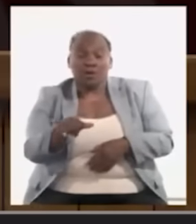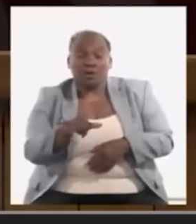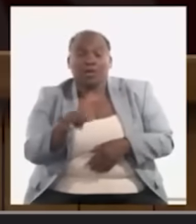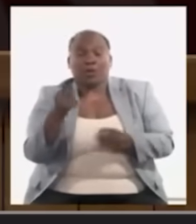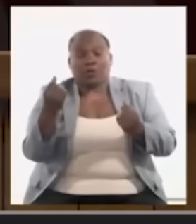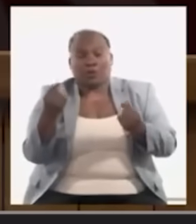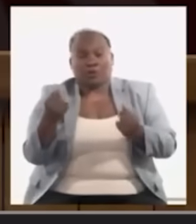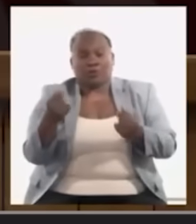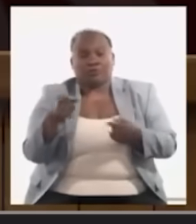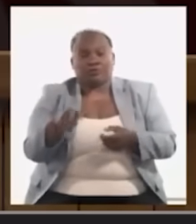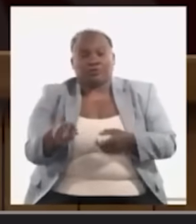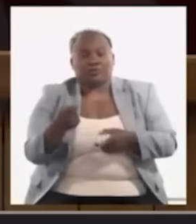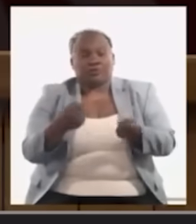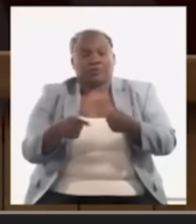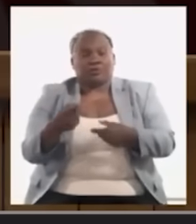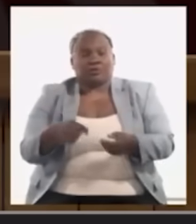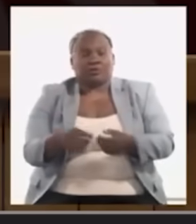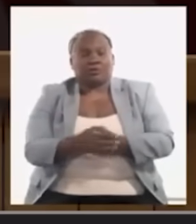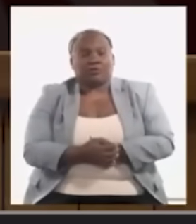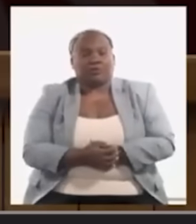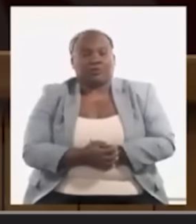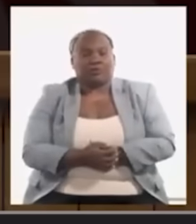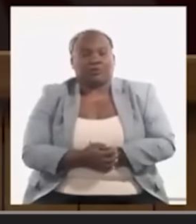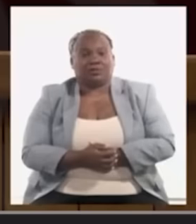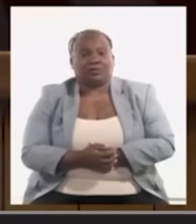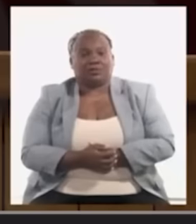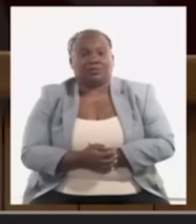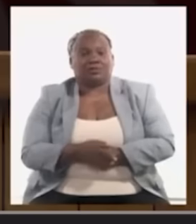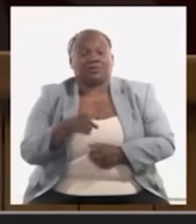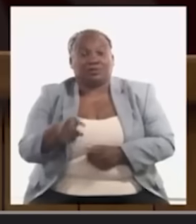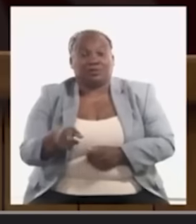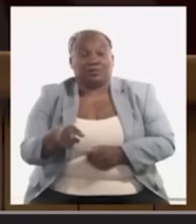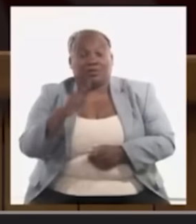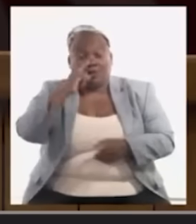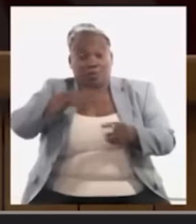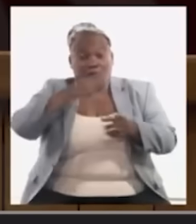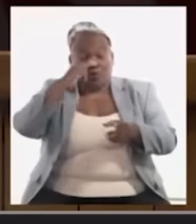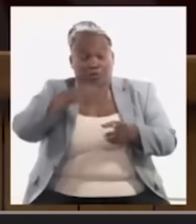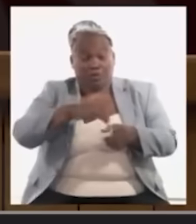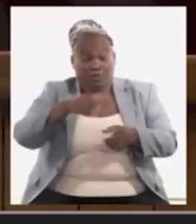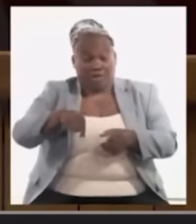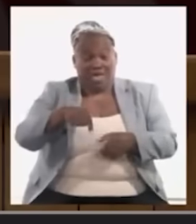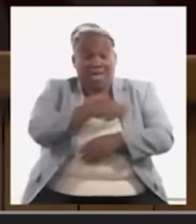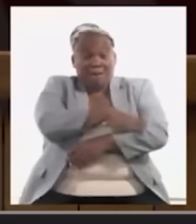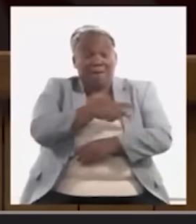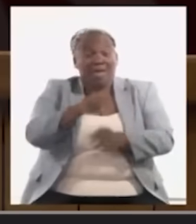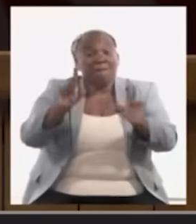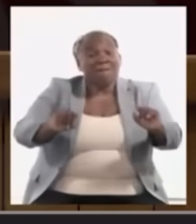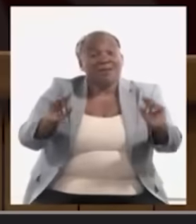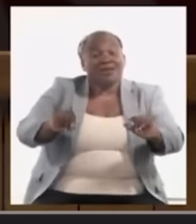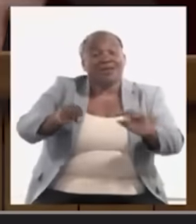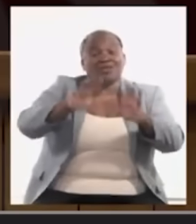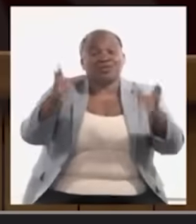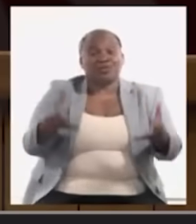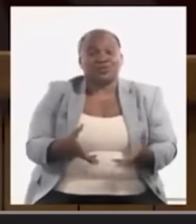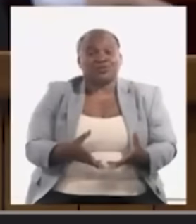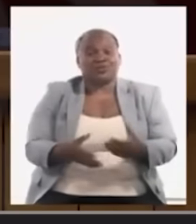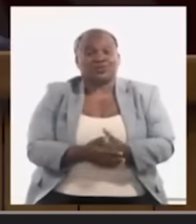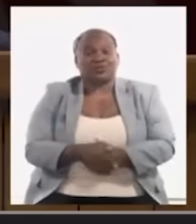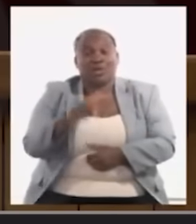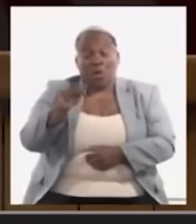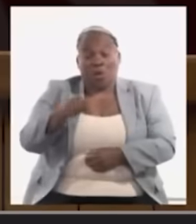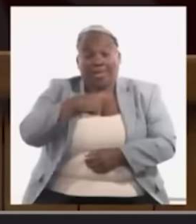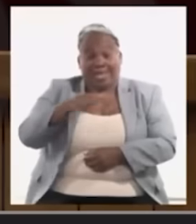esté vendiendo el combustible como tal vez el país más barato del mundo. Si vamos hoy al